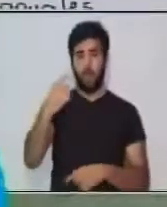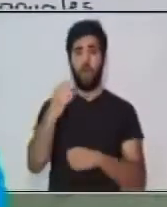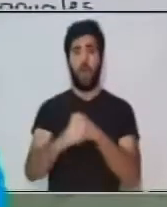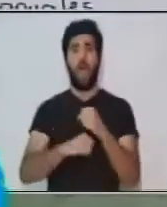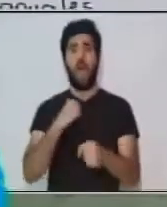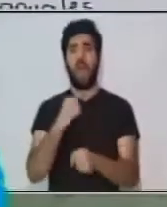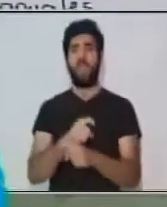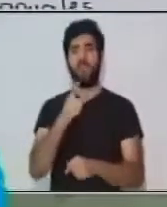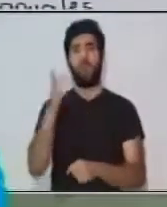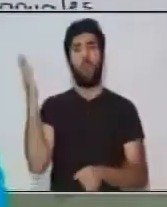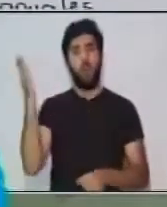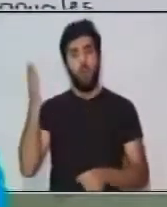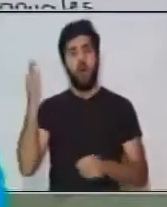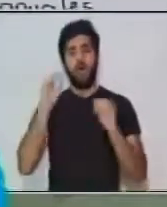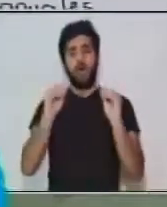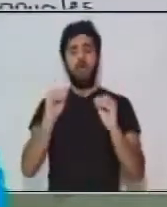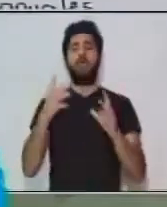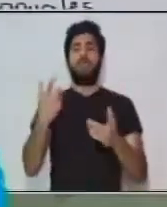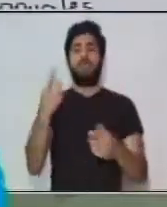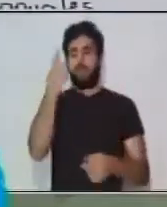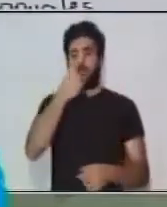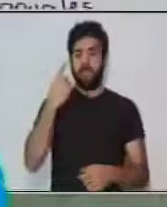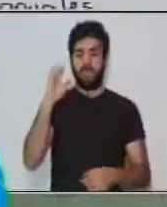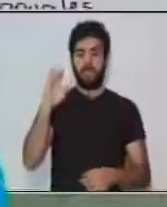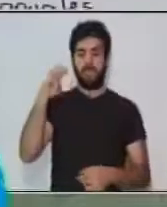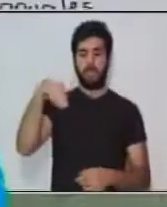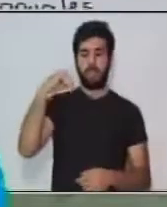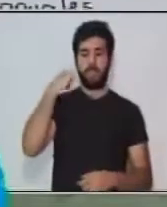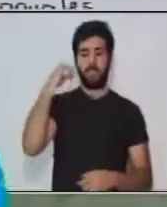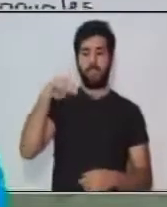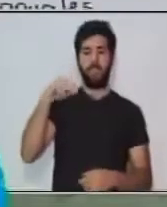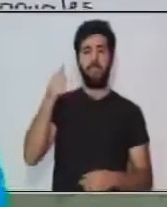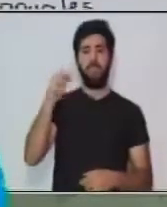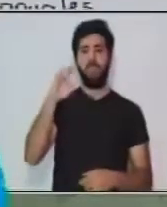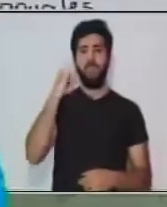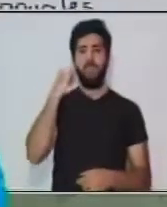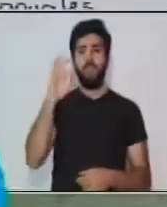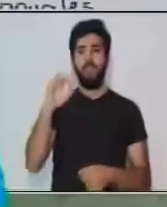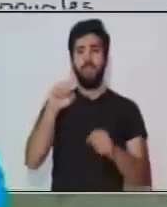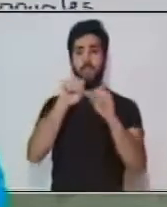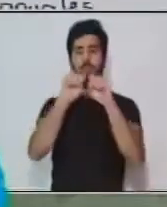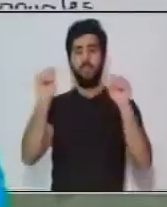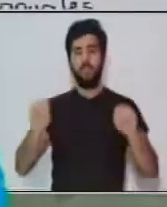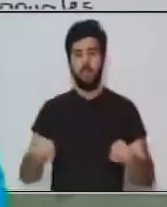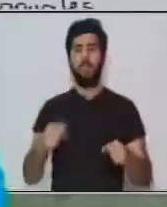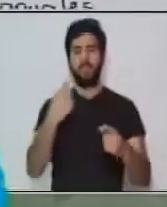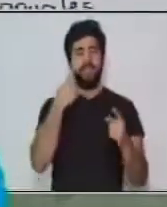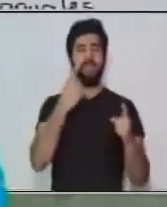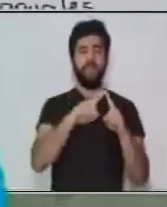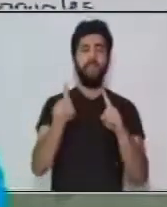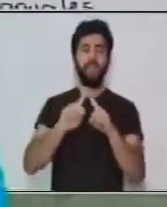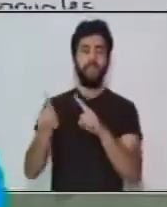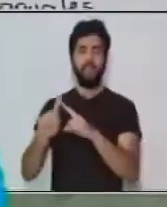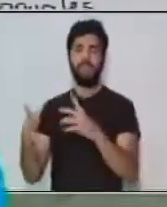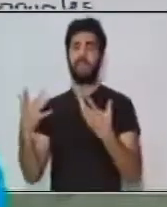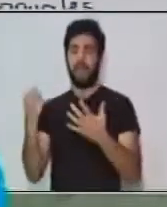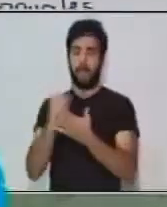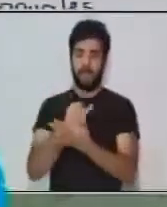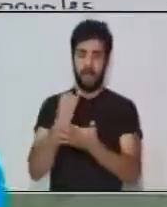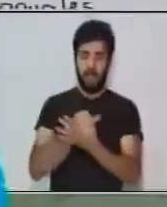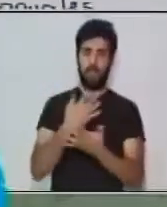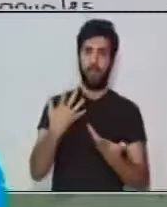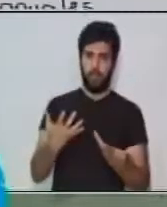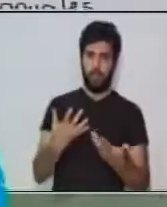el curso de seminario, van a tener que hacer un tipo de investigaciones o diferentes tipos de investigaciones, y estas